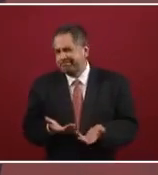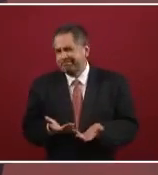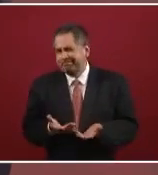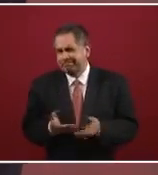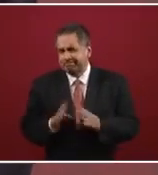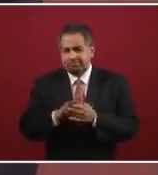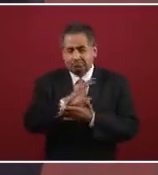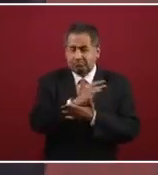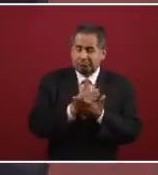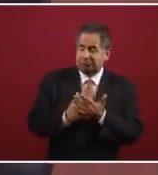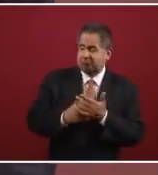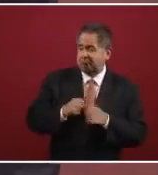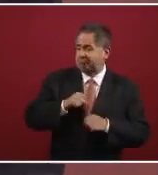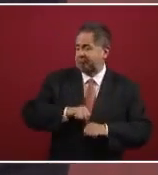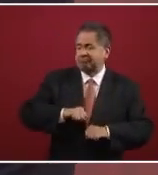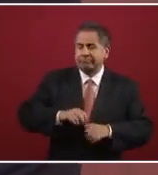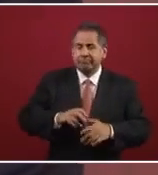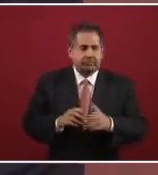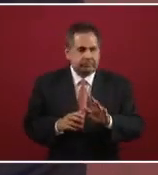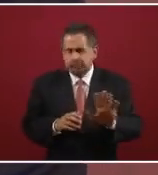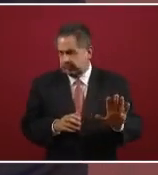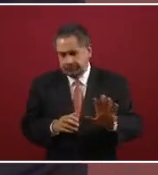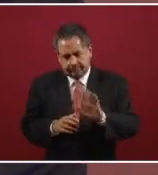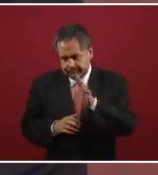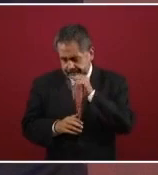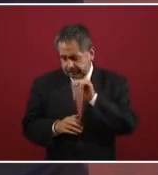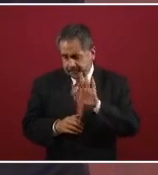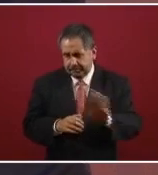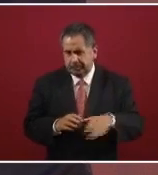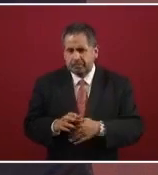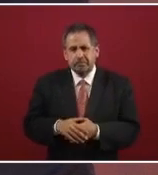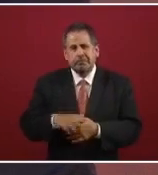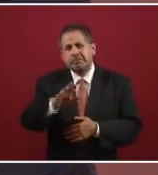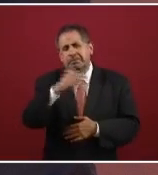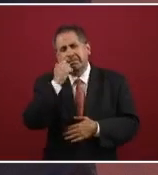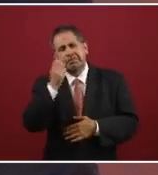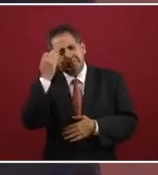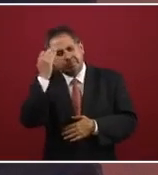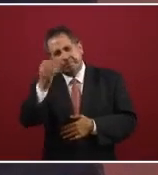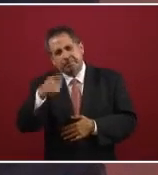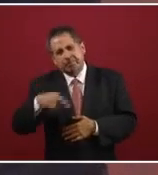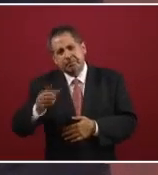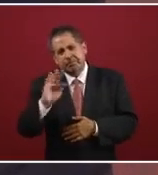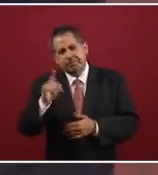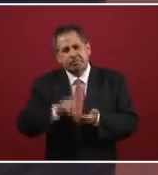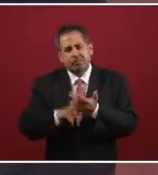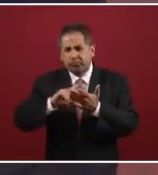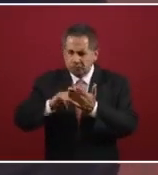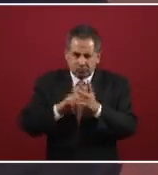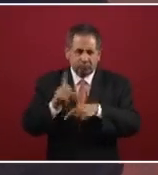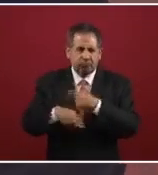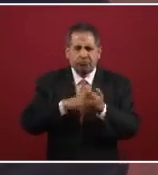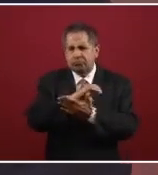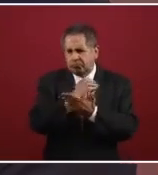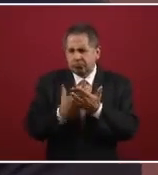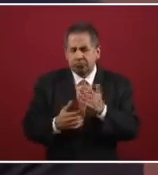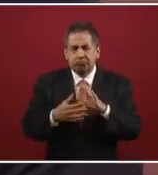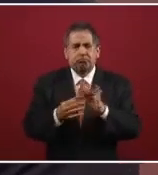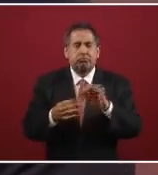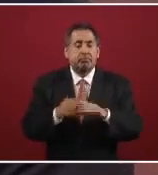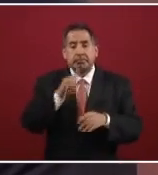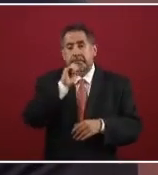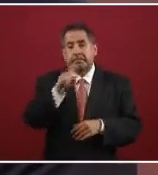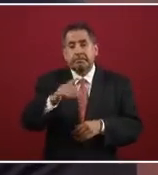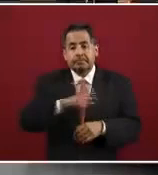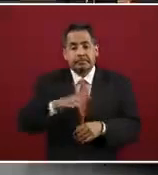en contratos y ya no se puede en cuánto tiempo presidente podrían estar activados otra vez estos contratos y porque